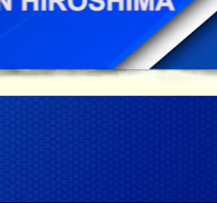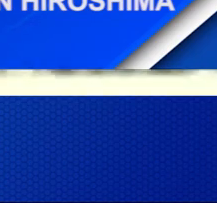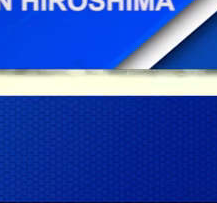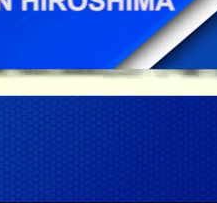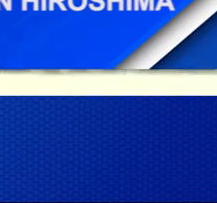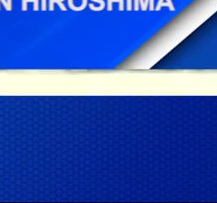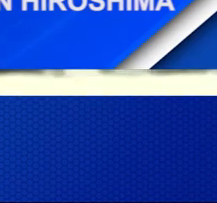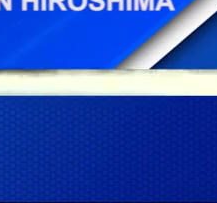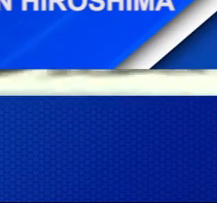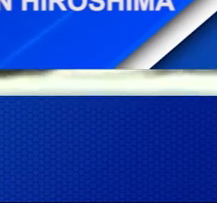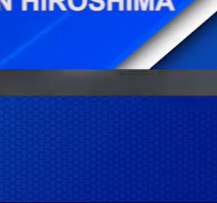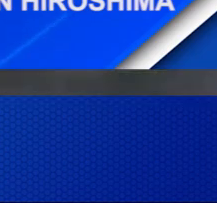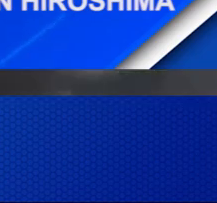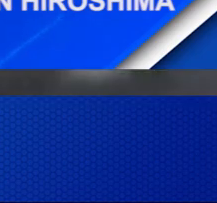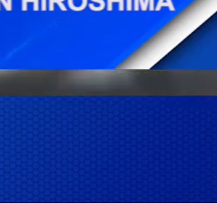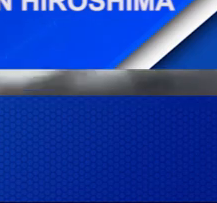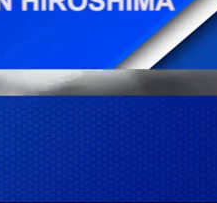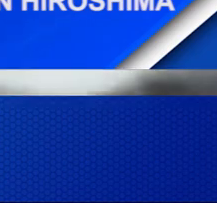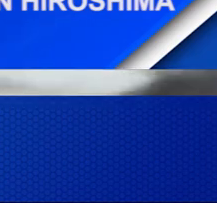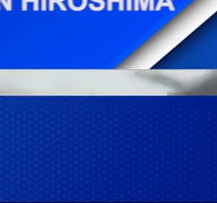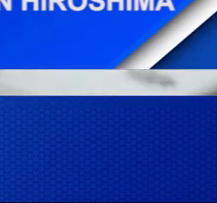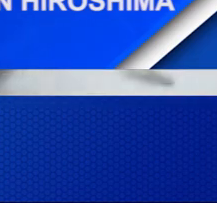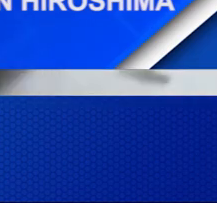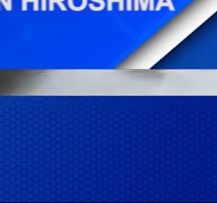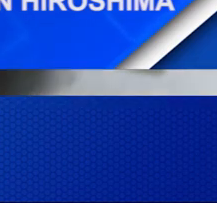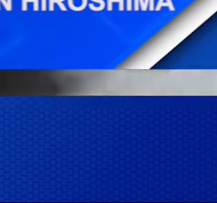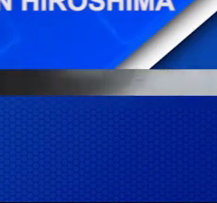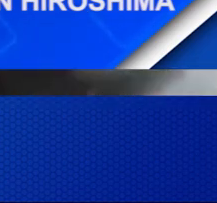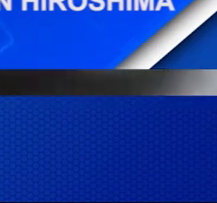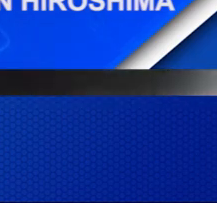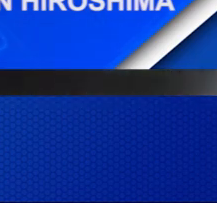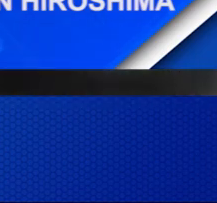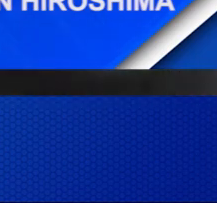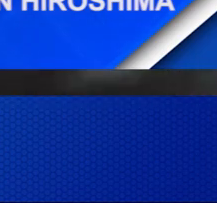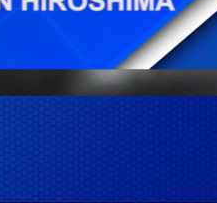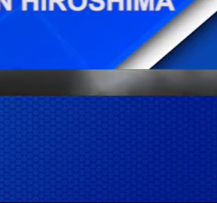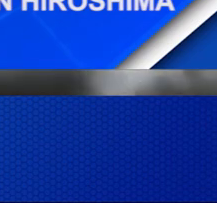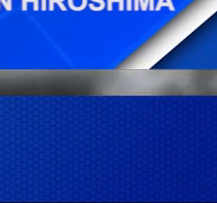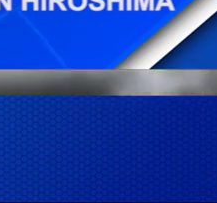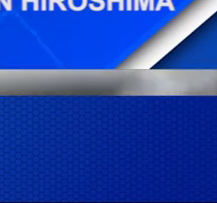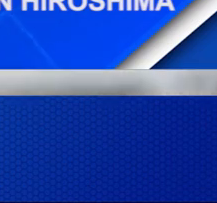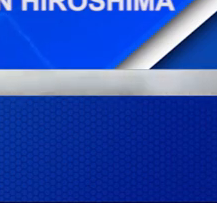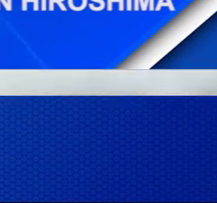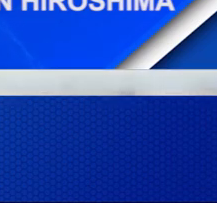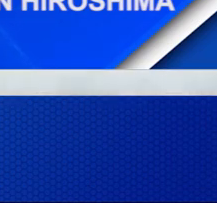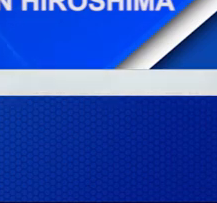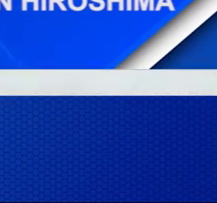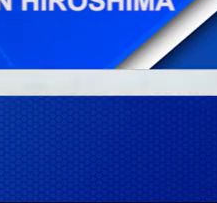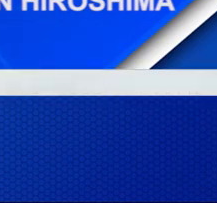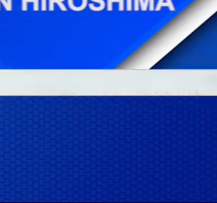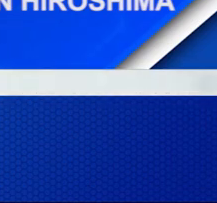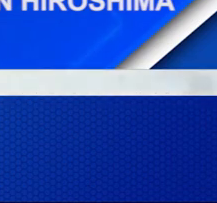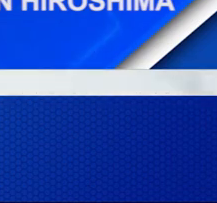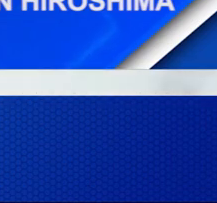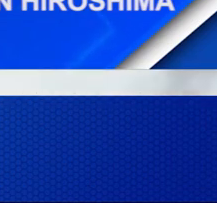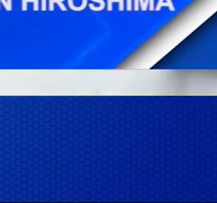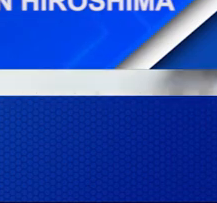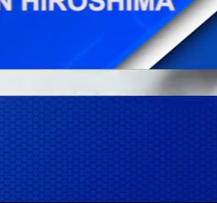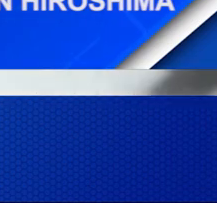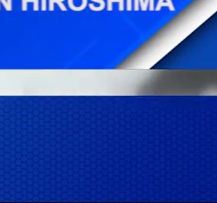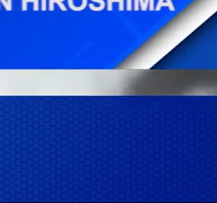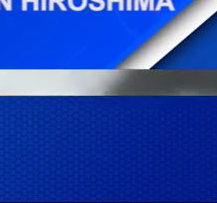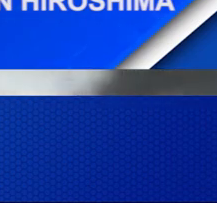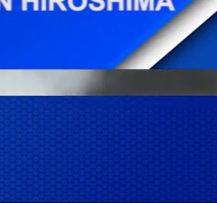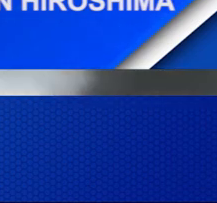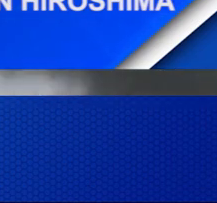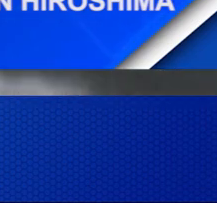país que ha utilizado una bomba atómica en una guerra. La guerra nuclear marcó el final de la Segunda Guerra Mundial